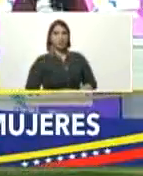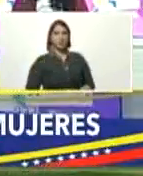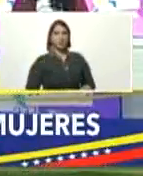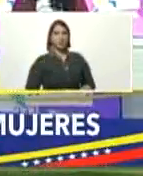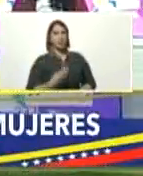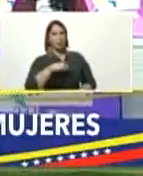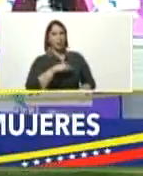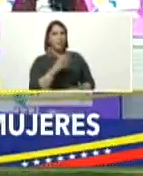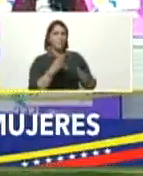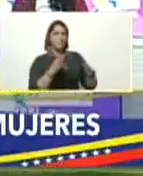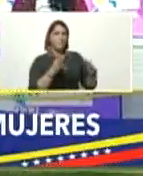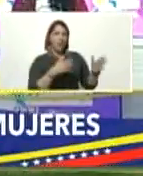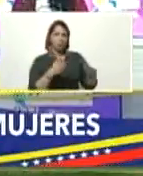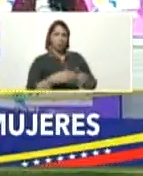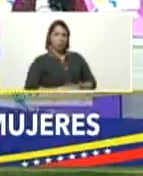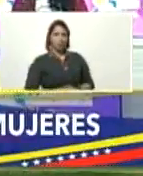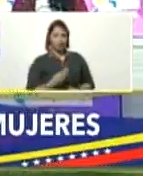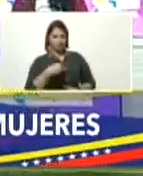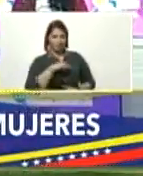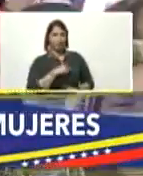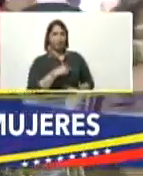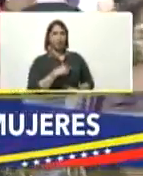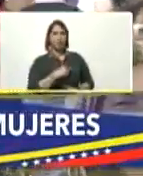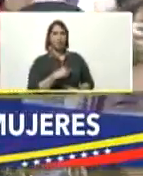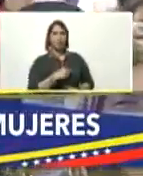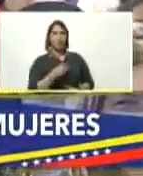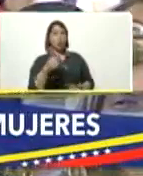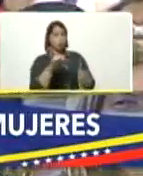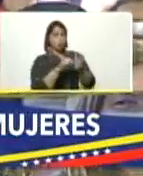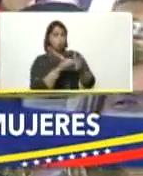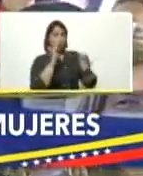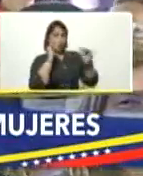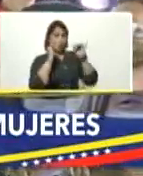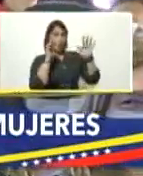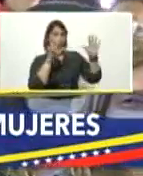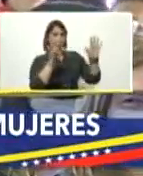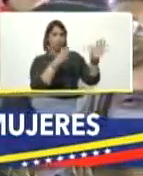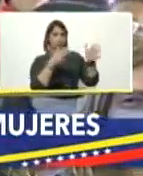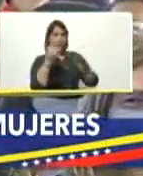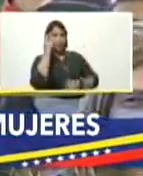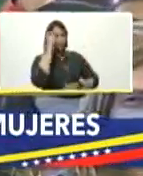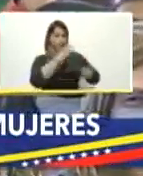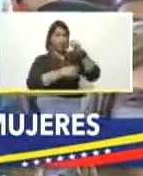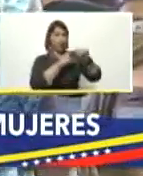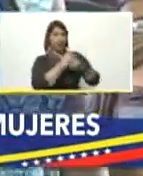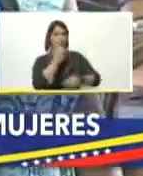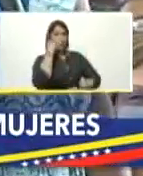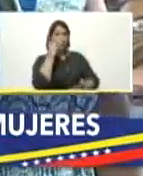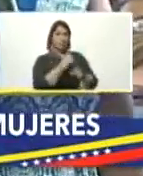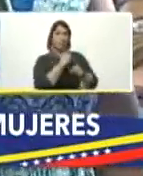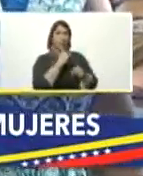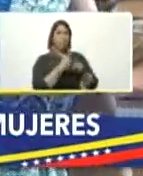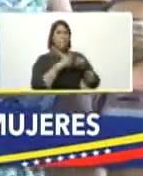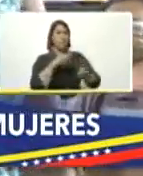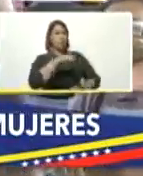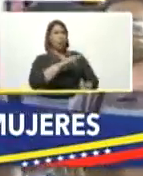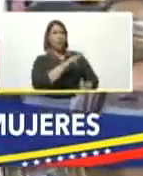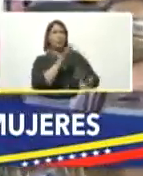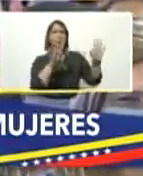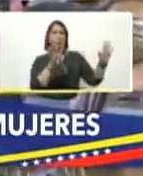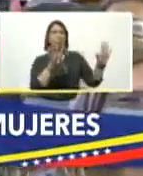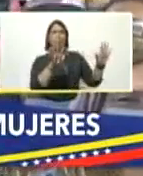Estamos en marzo finalizando, marzo mes de la mujer, donde se conmemora ese 8 de marzo, Día Internacional de la Mujer Trabajadora, pero que hoy 29 de